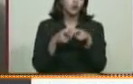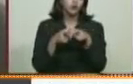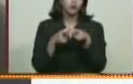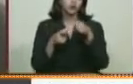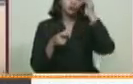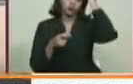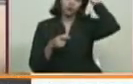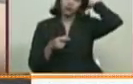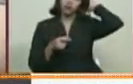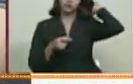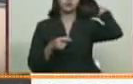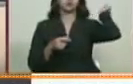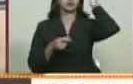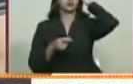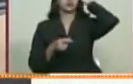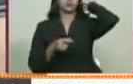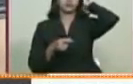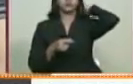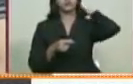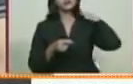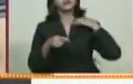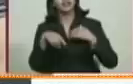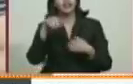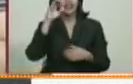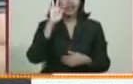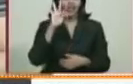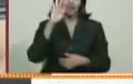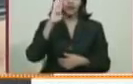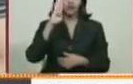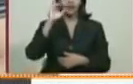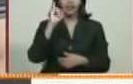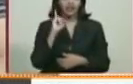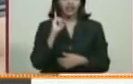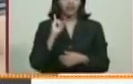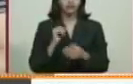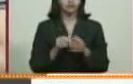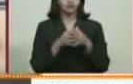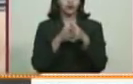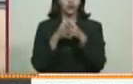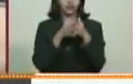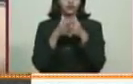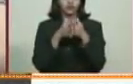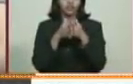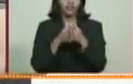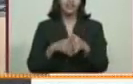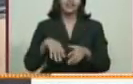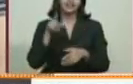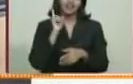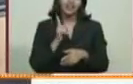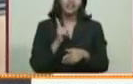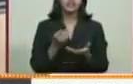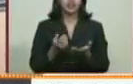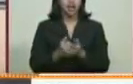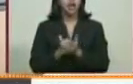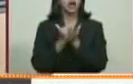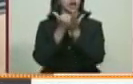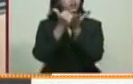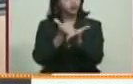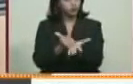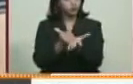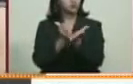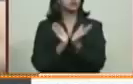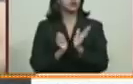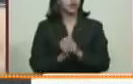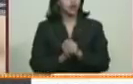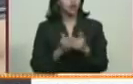que la, el FBI, el FBI de los Estados Unidos, estaría dispuesto a cooperar con